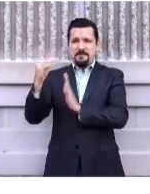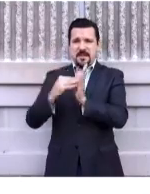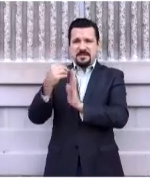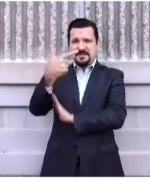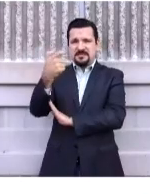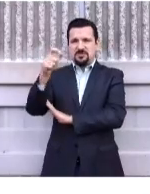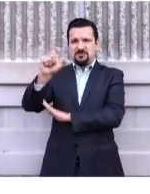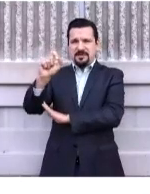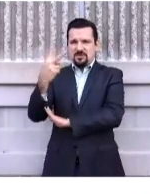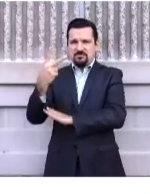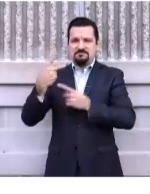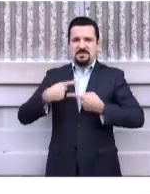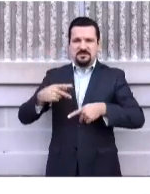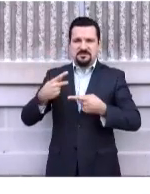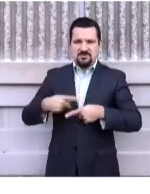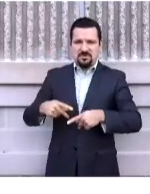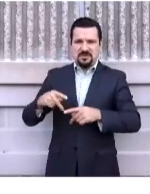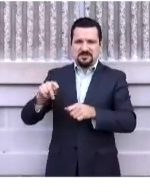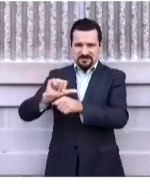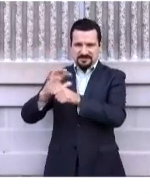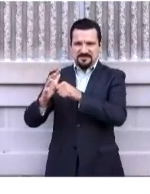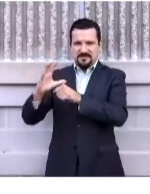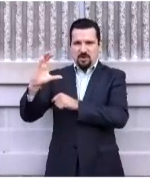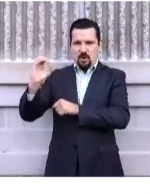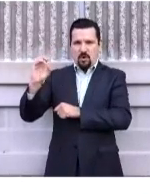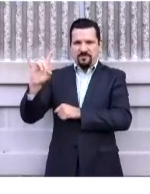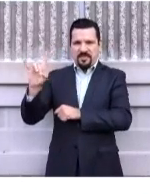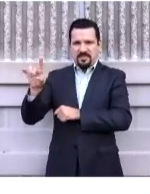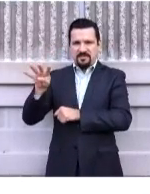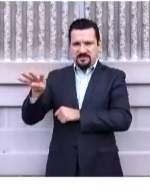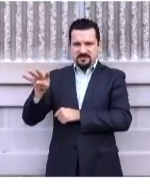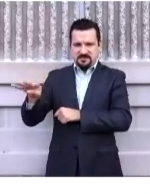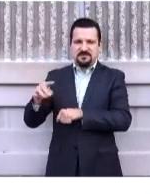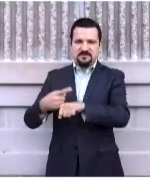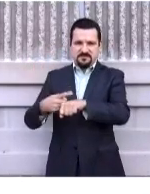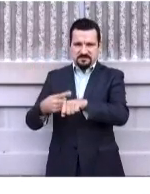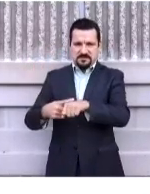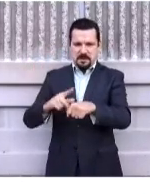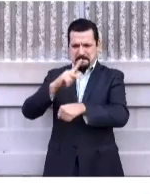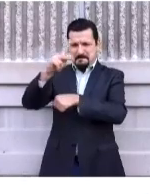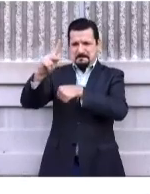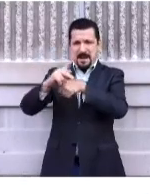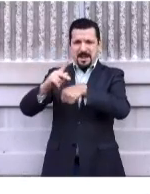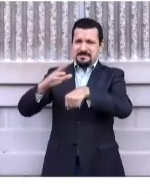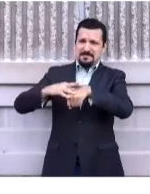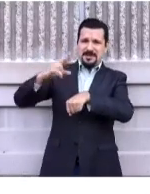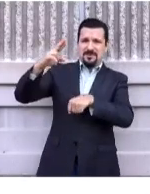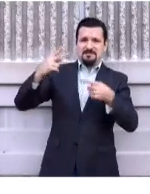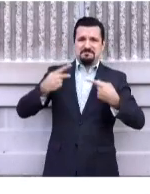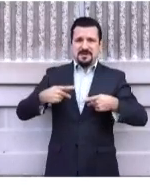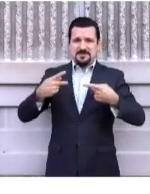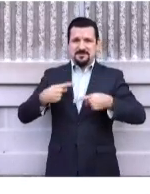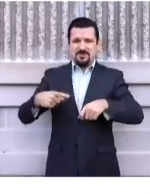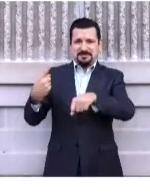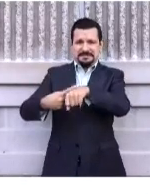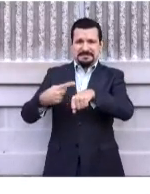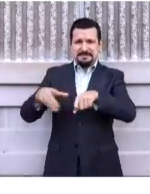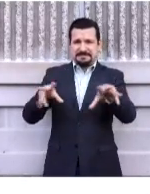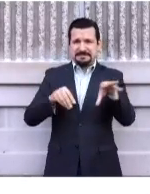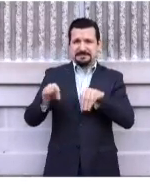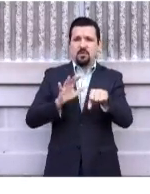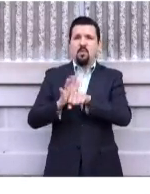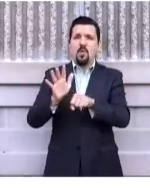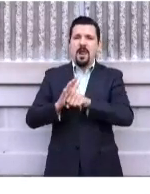1.279.722 casos de COVID-19. El país con el mayor volumen de enfermedad